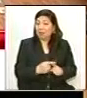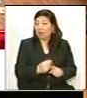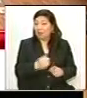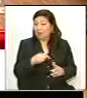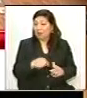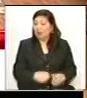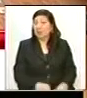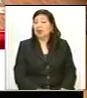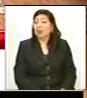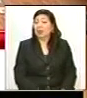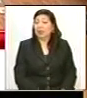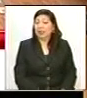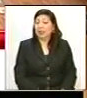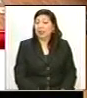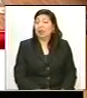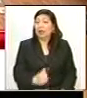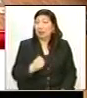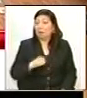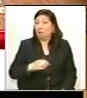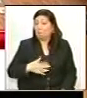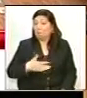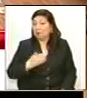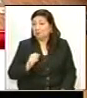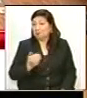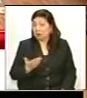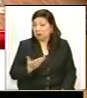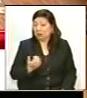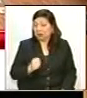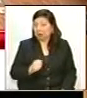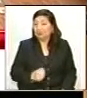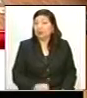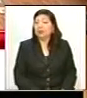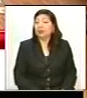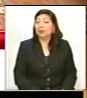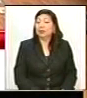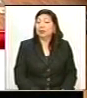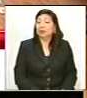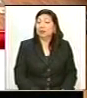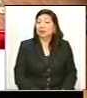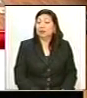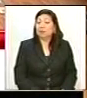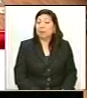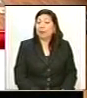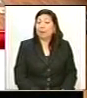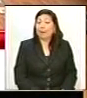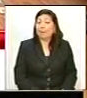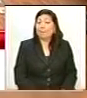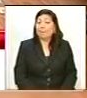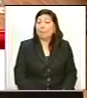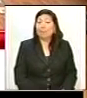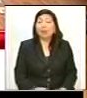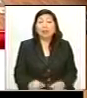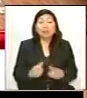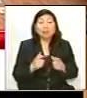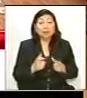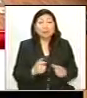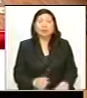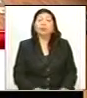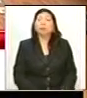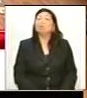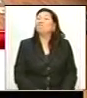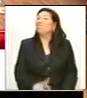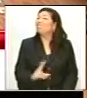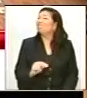sea, el alcalde podría pedir eso. Bien. Yeah. Concretamente, el hacer control concurrente